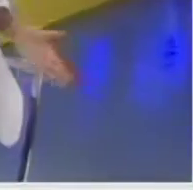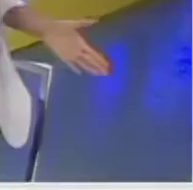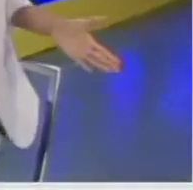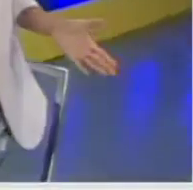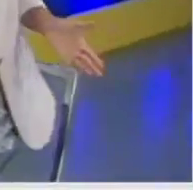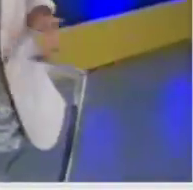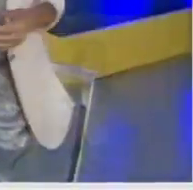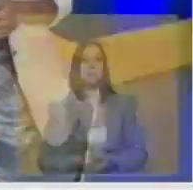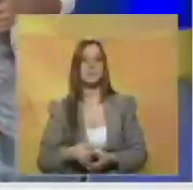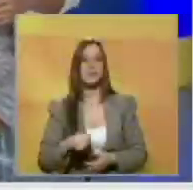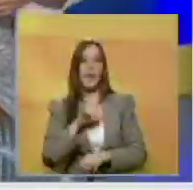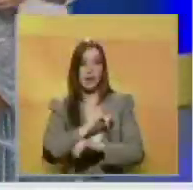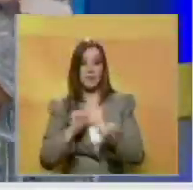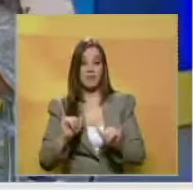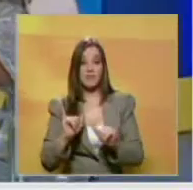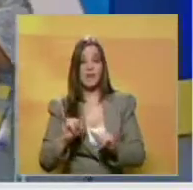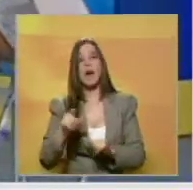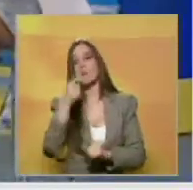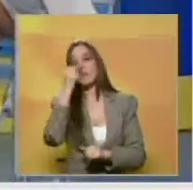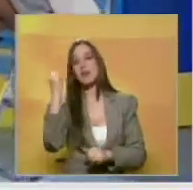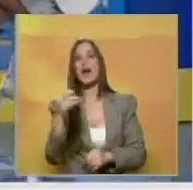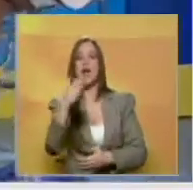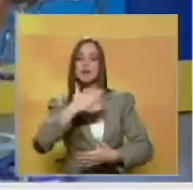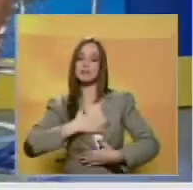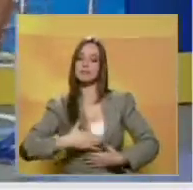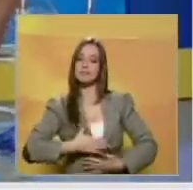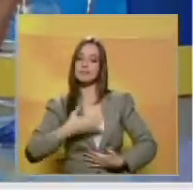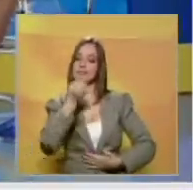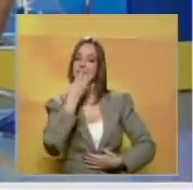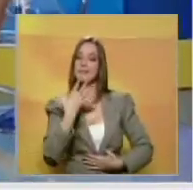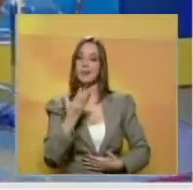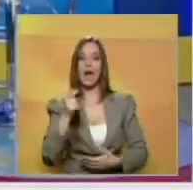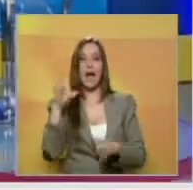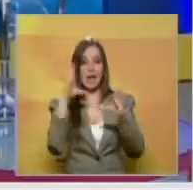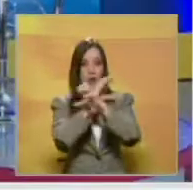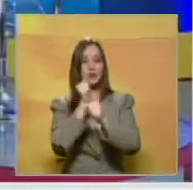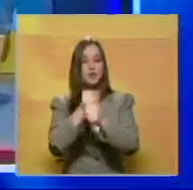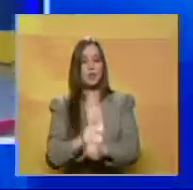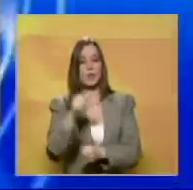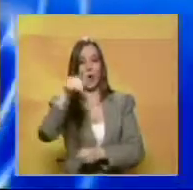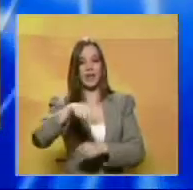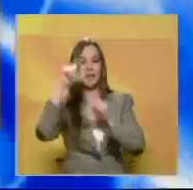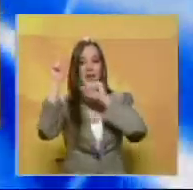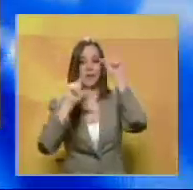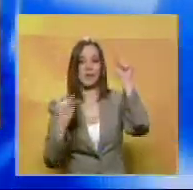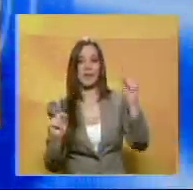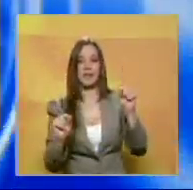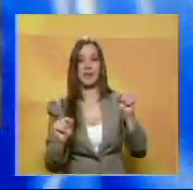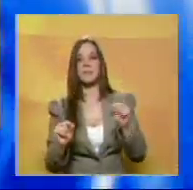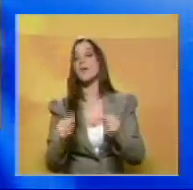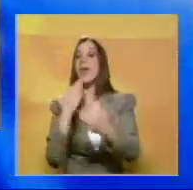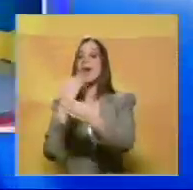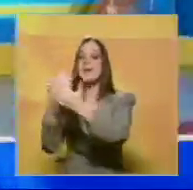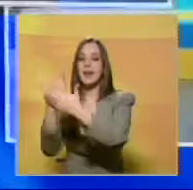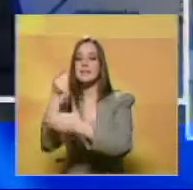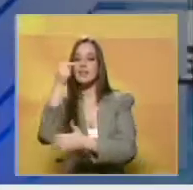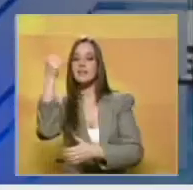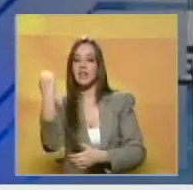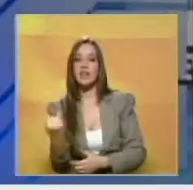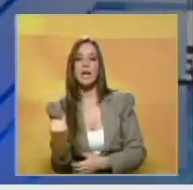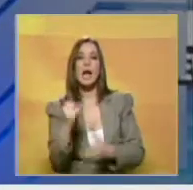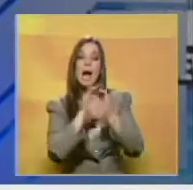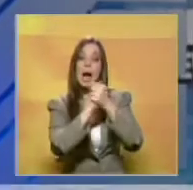Así llegamos al final. Yo soy Federica Guzmán. Que tengan buen provecho y los espero esta noche aquí en Estrenos y Estrellas. Muchísimas gracias, Federica.